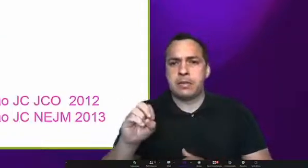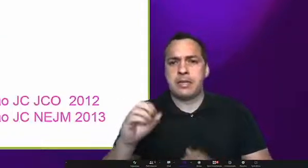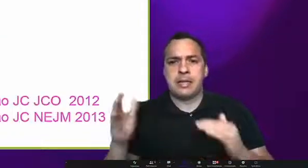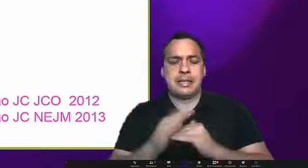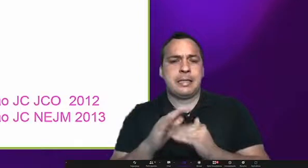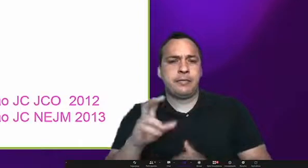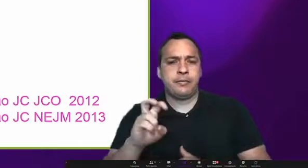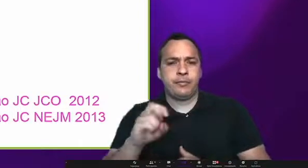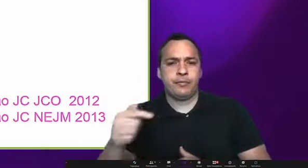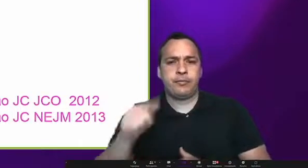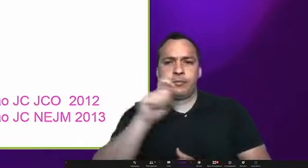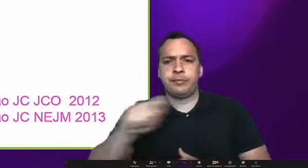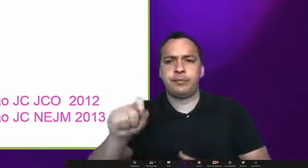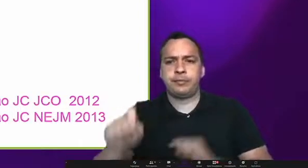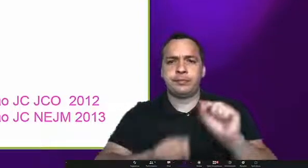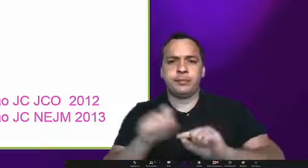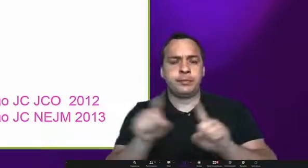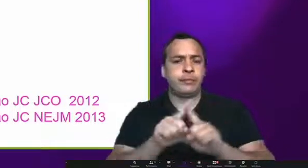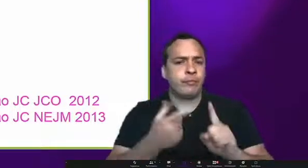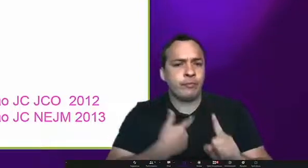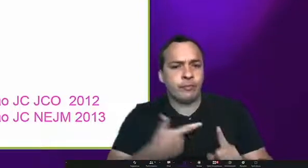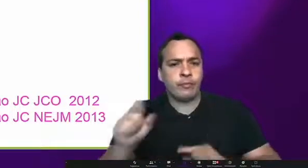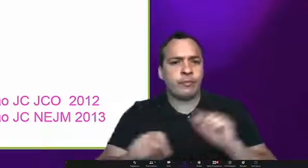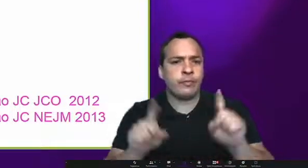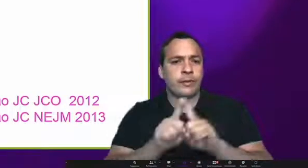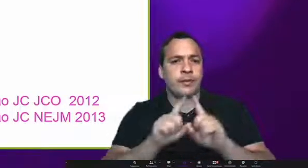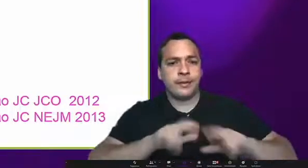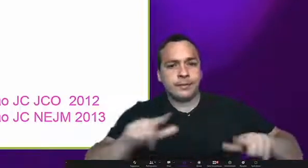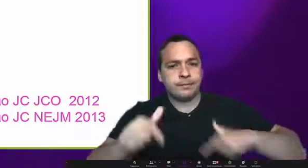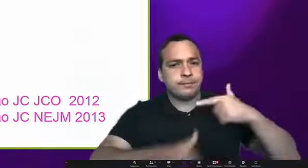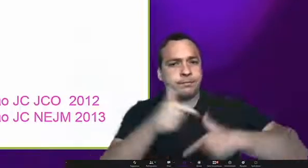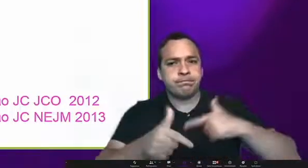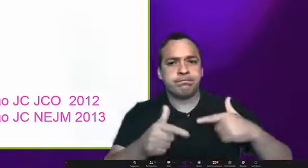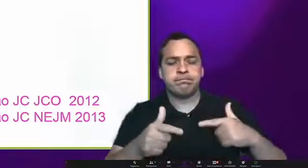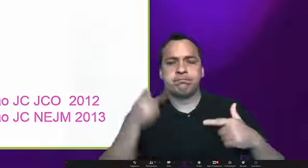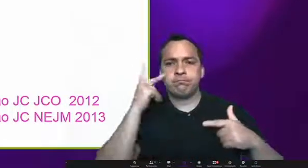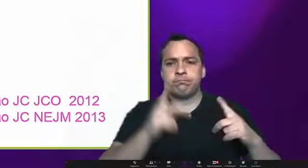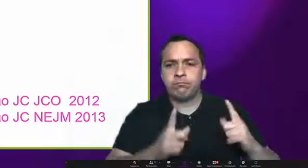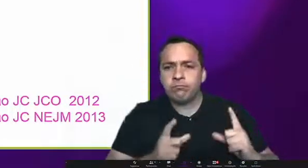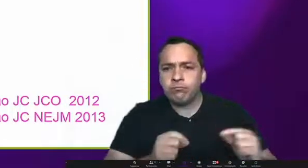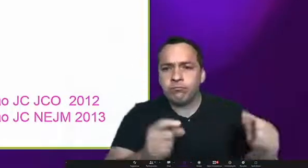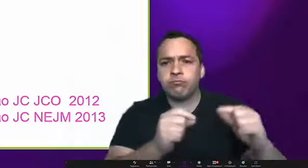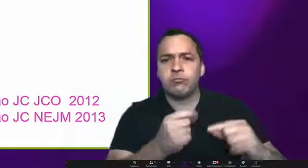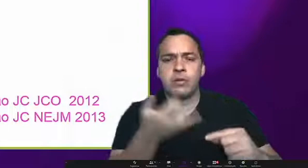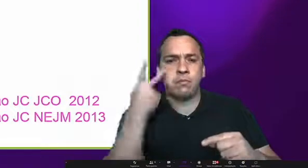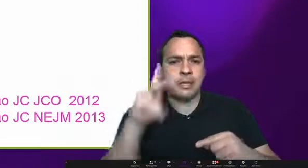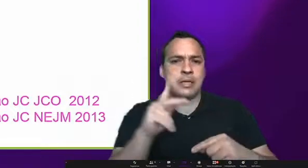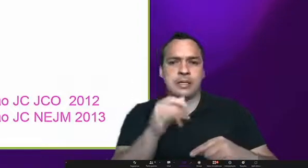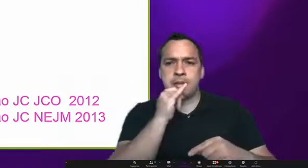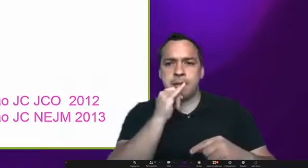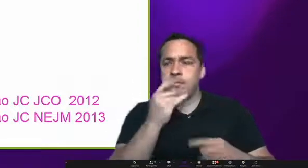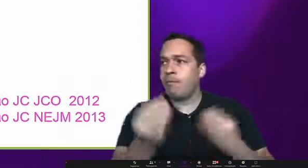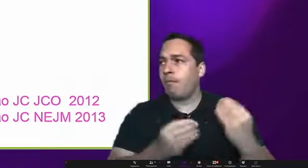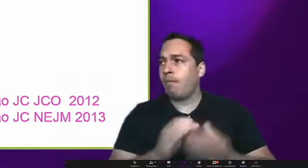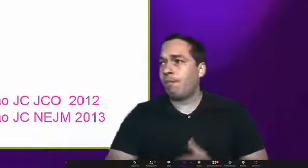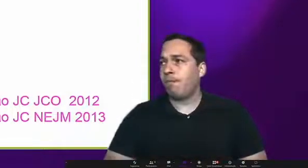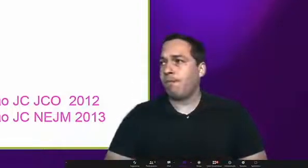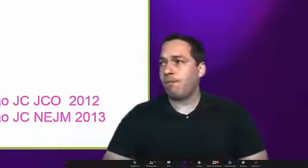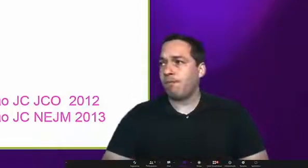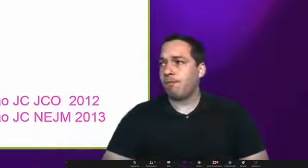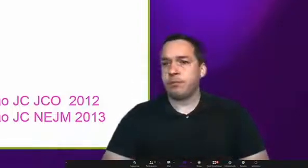Por otra parte, también existen distintos trabajos oncológicos de oncología que muestran